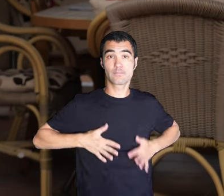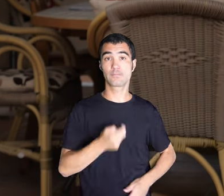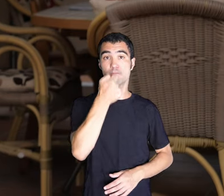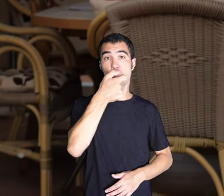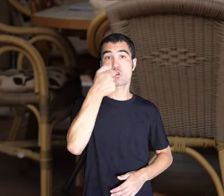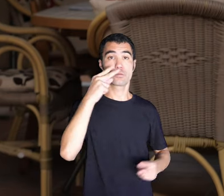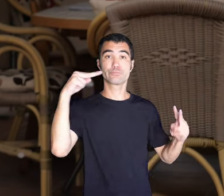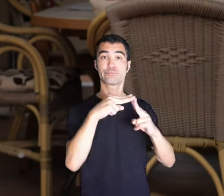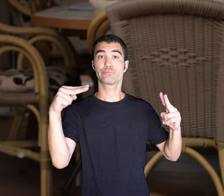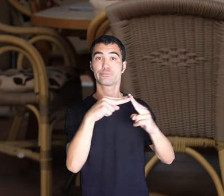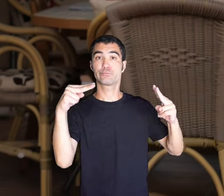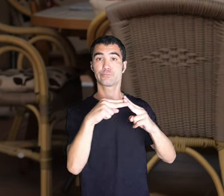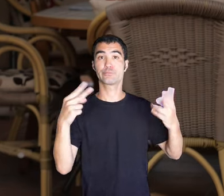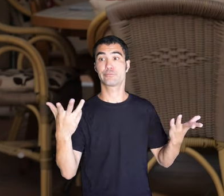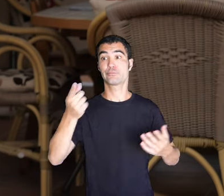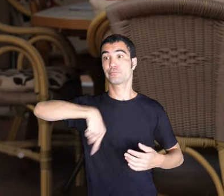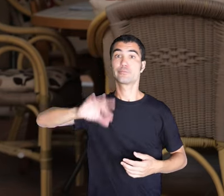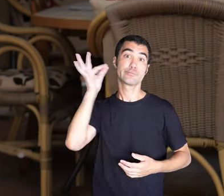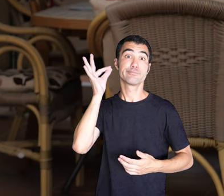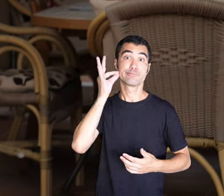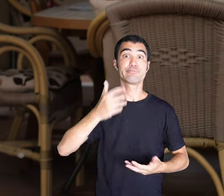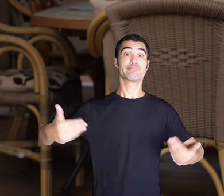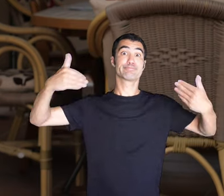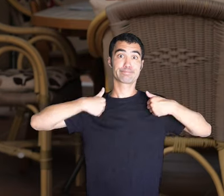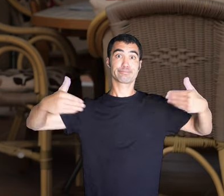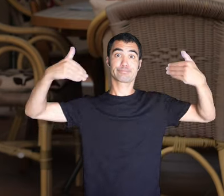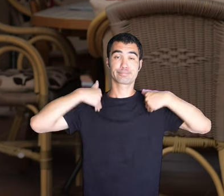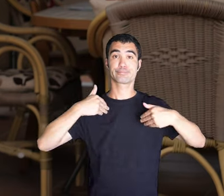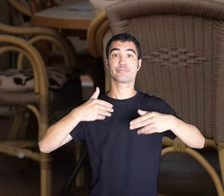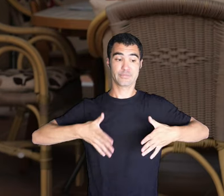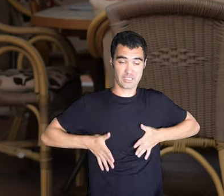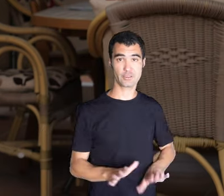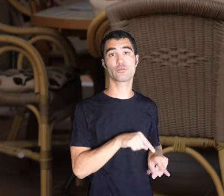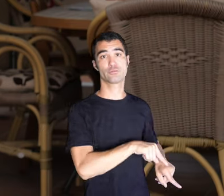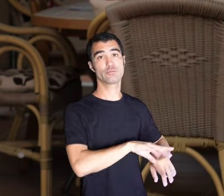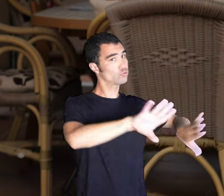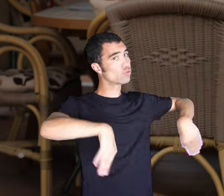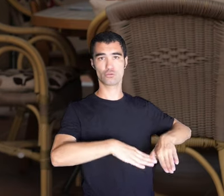mucho. Entonces las mujeres se tenían que ocupar de los hijos.